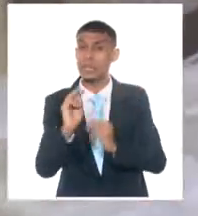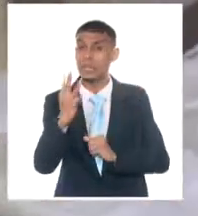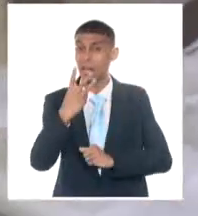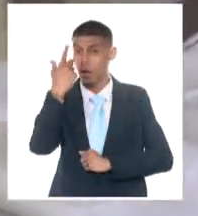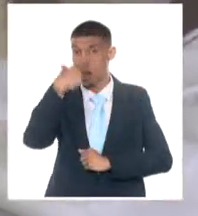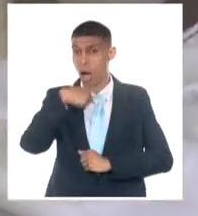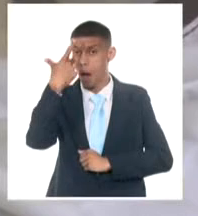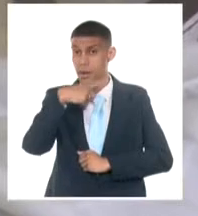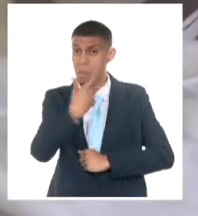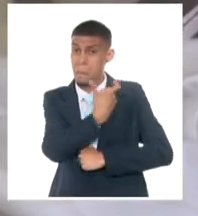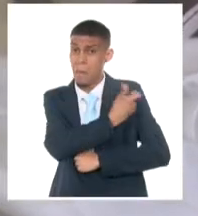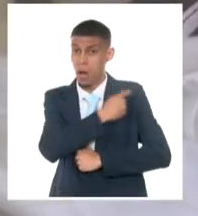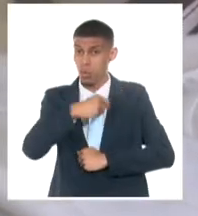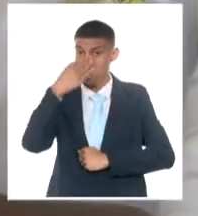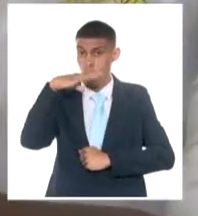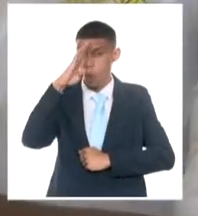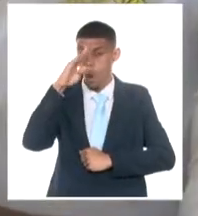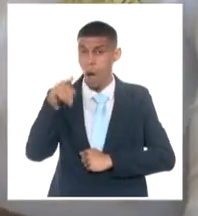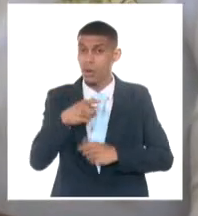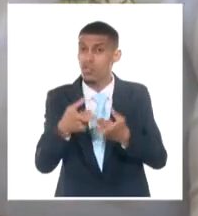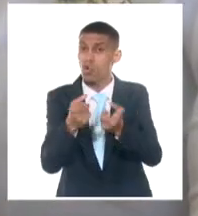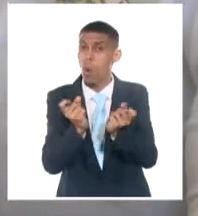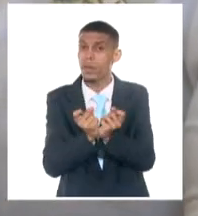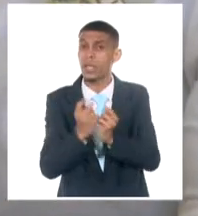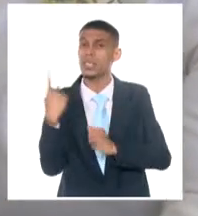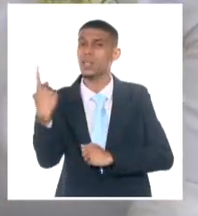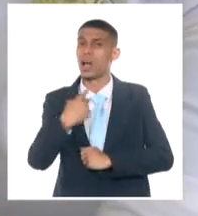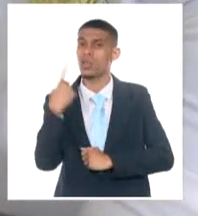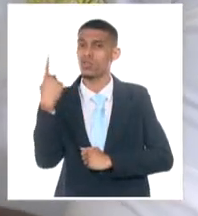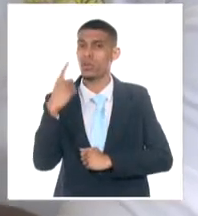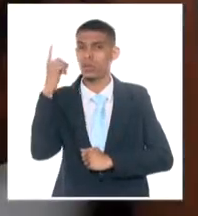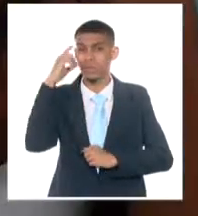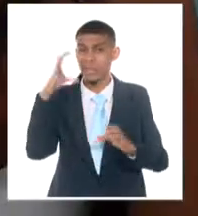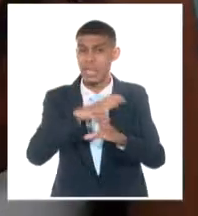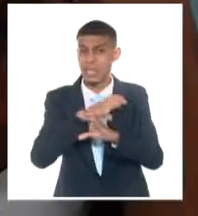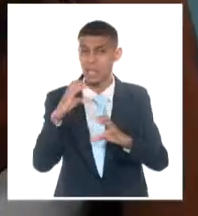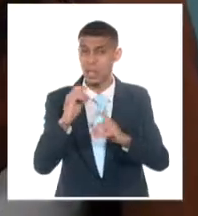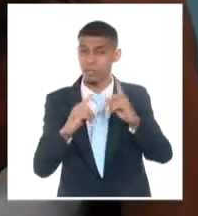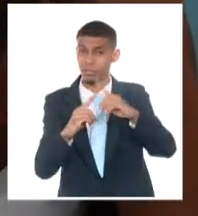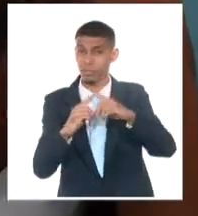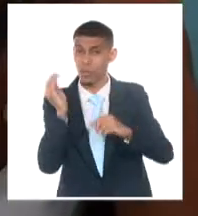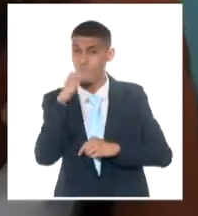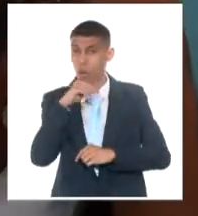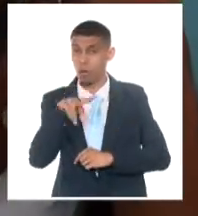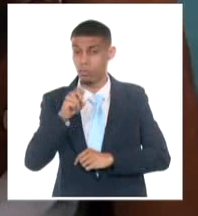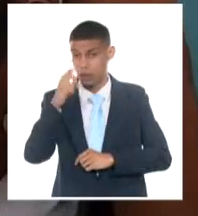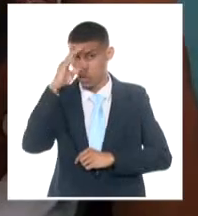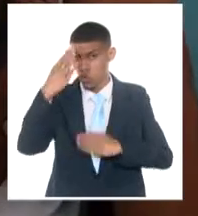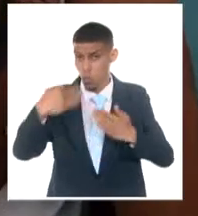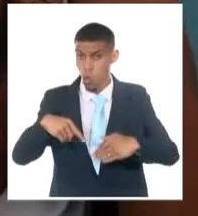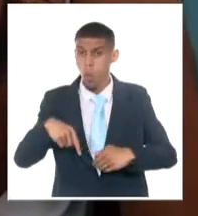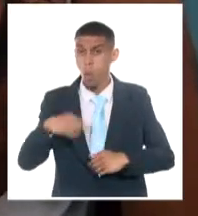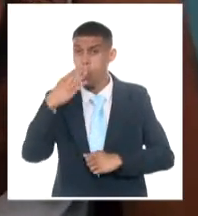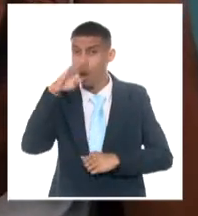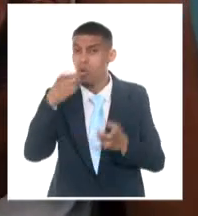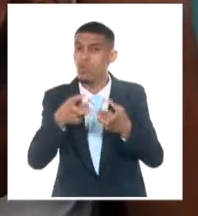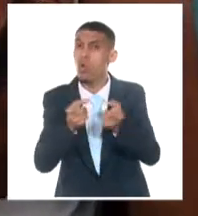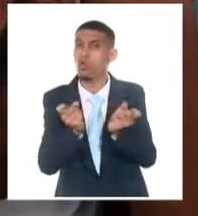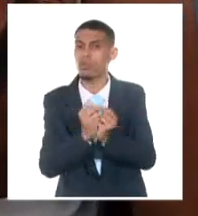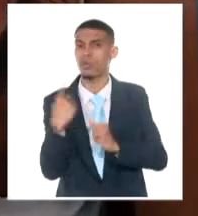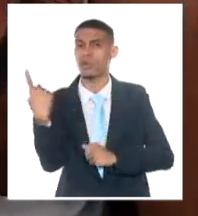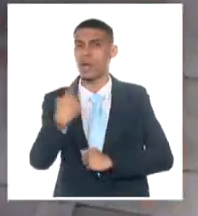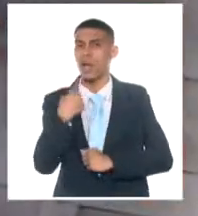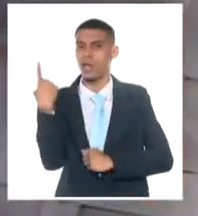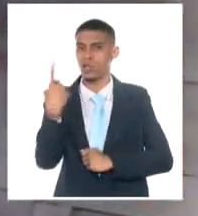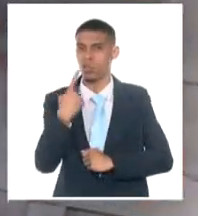la vacuna Abdala obtuvo por parte del Comité Nacional de Ciencia, Tecnología e Innovación en Salud Pública del ahora Consejo Nacional de